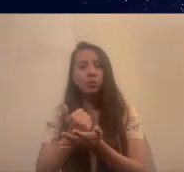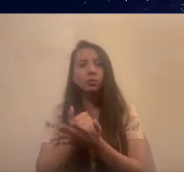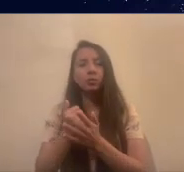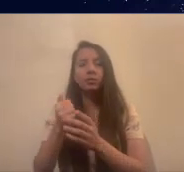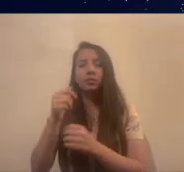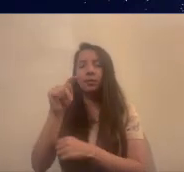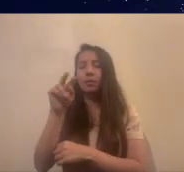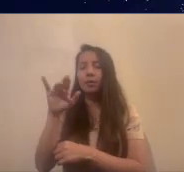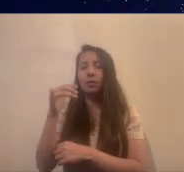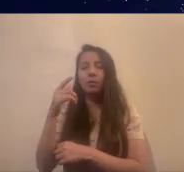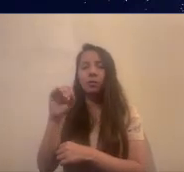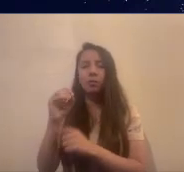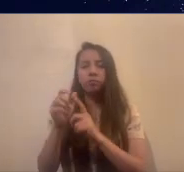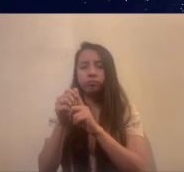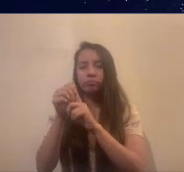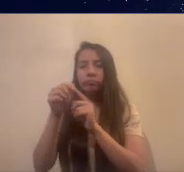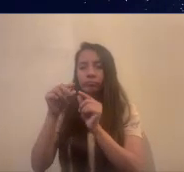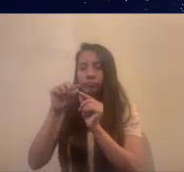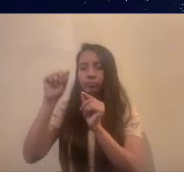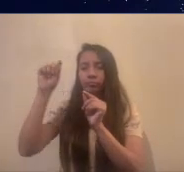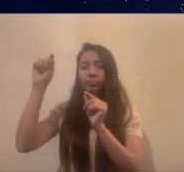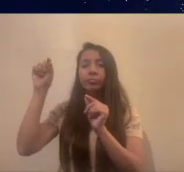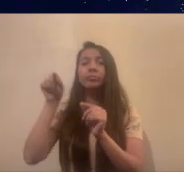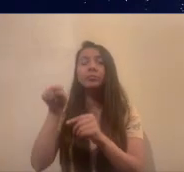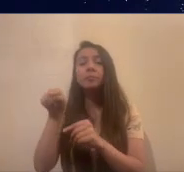vean la superioridad de la quinoa